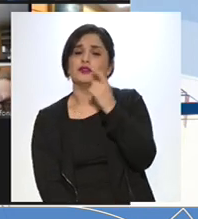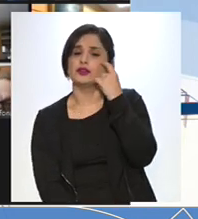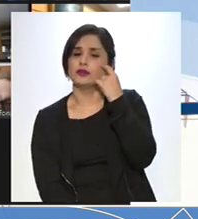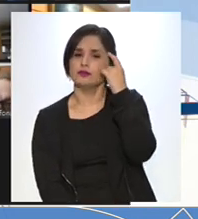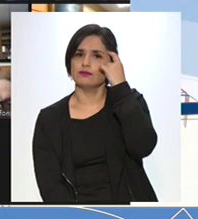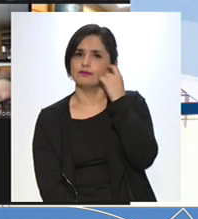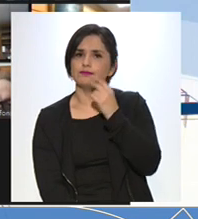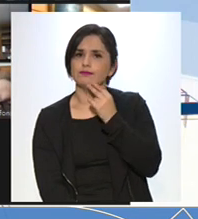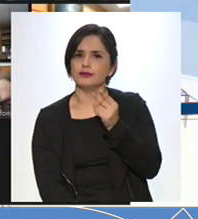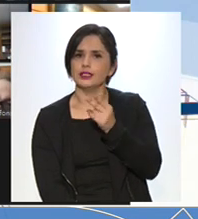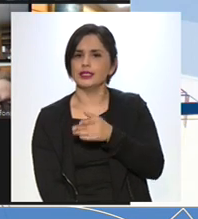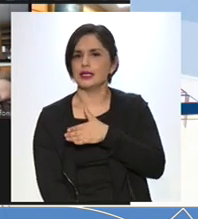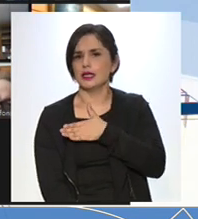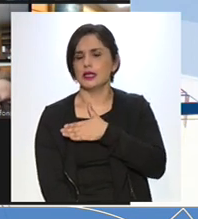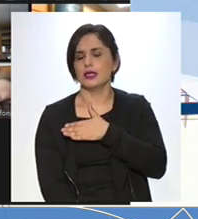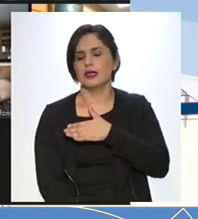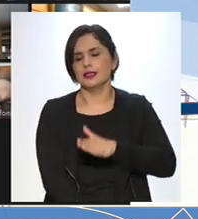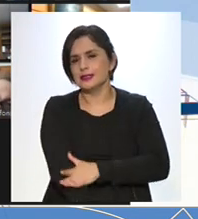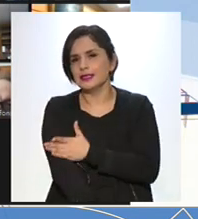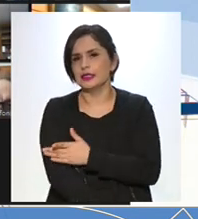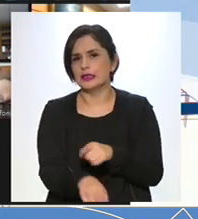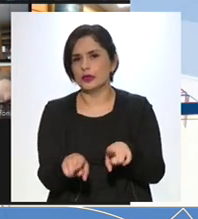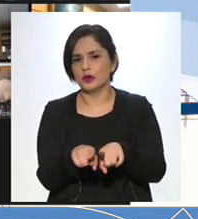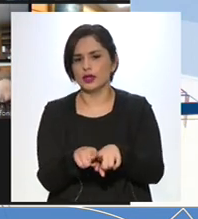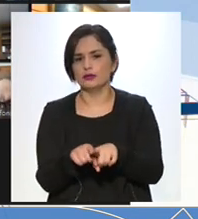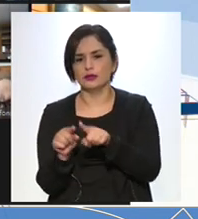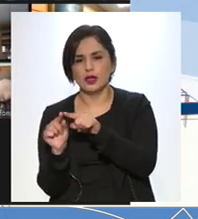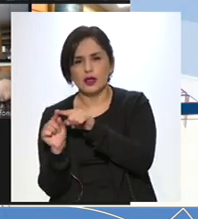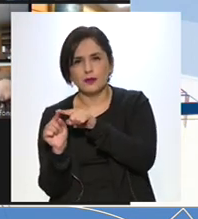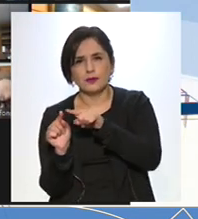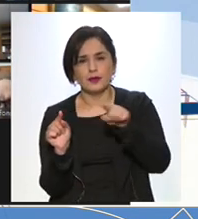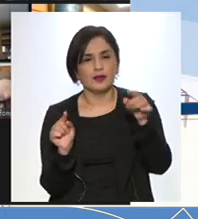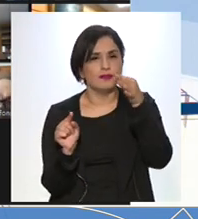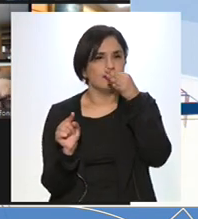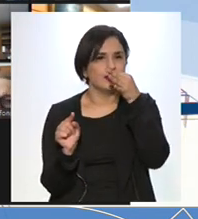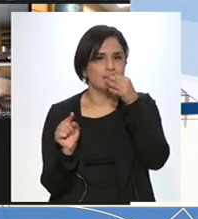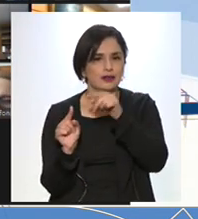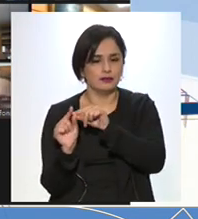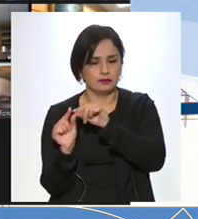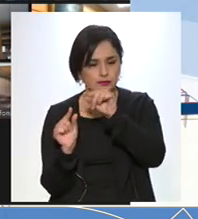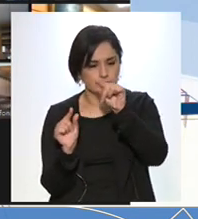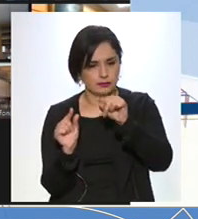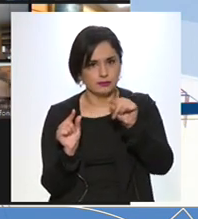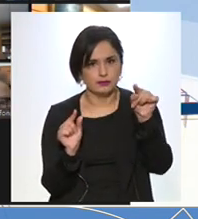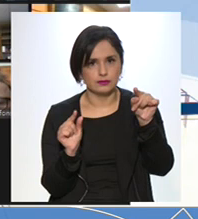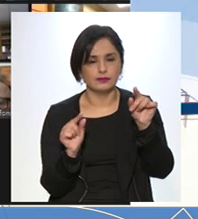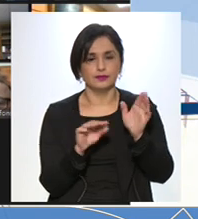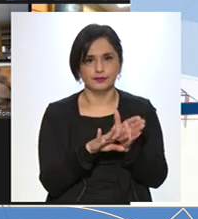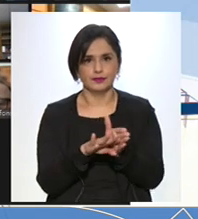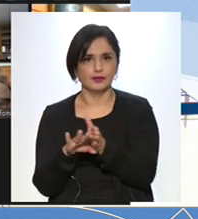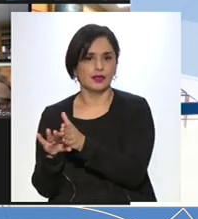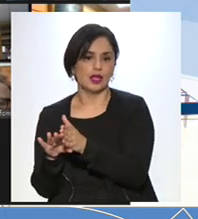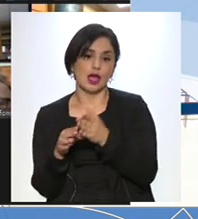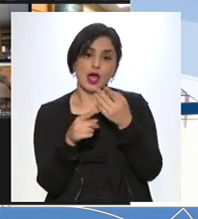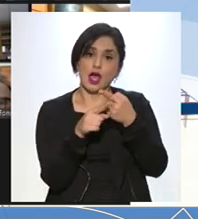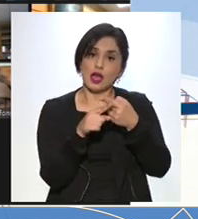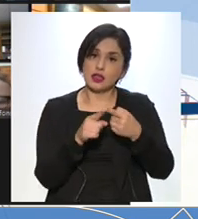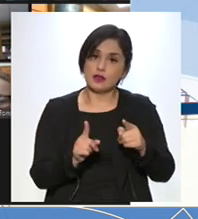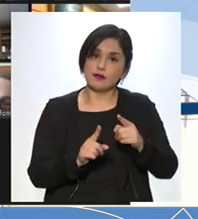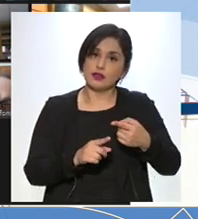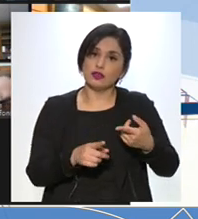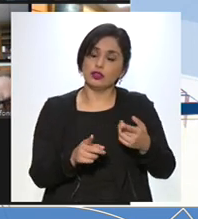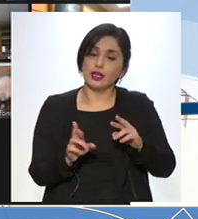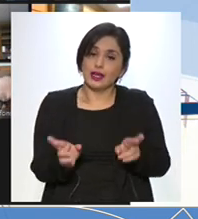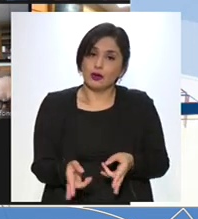verde que corresponde al IPEC, que es una encuesta a consumidores. Por el contrario, a diferencia de otros episodios de